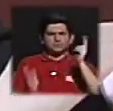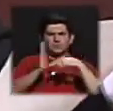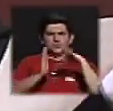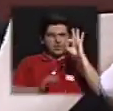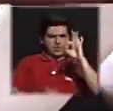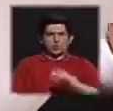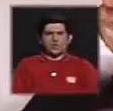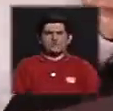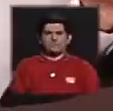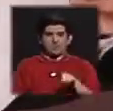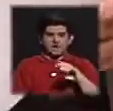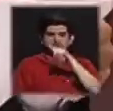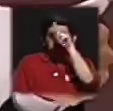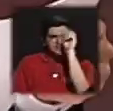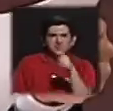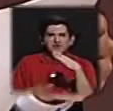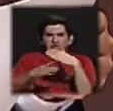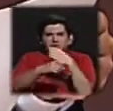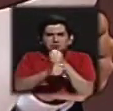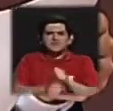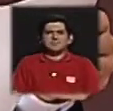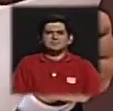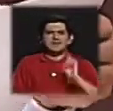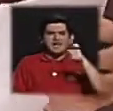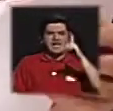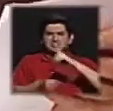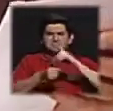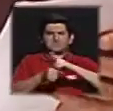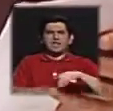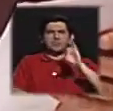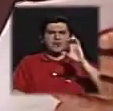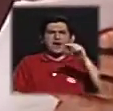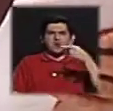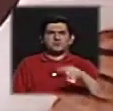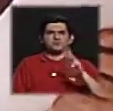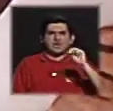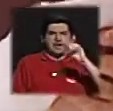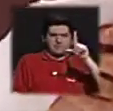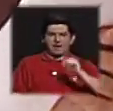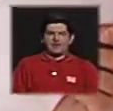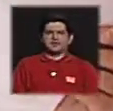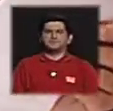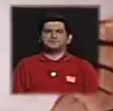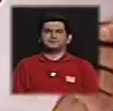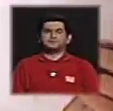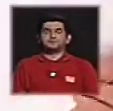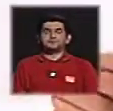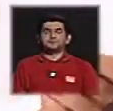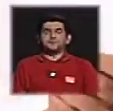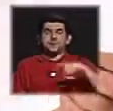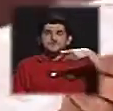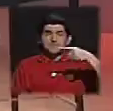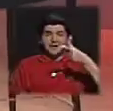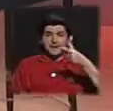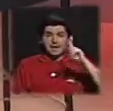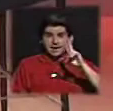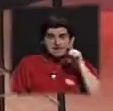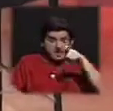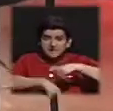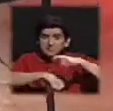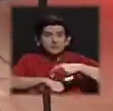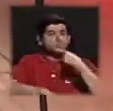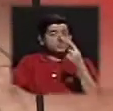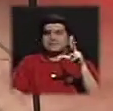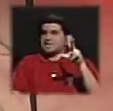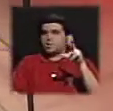52-2009, que es una consulta que le hace el exdiputado Carlos Gutiérrez del Movimiento Libertario, donde la Procuraduría en ese momento dice